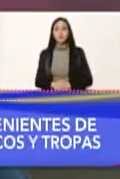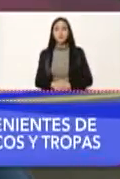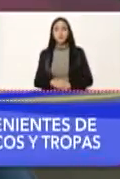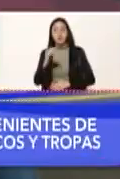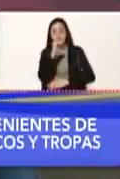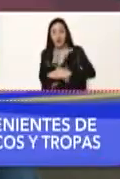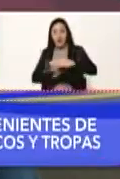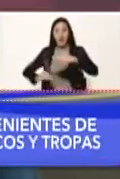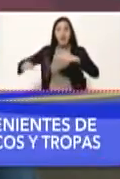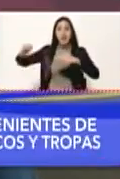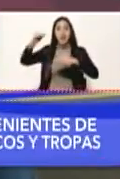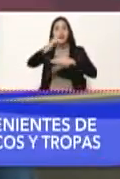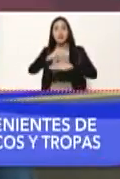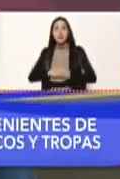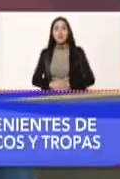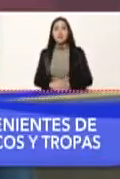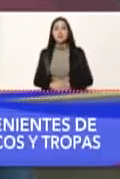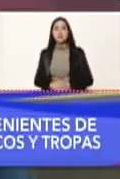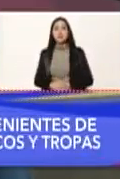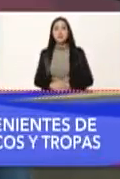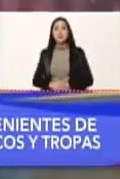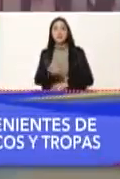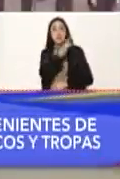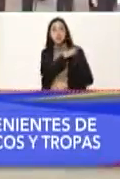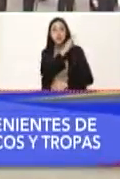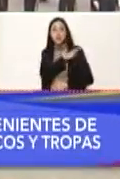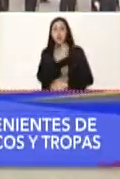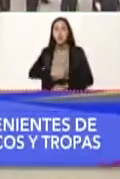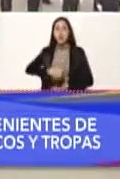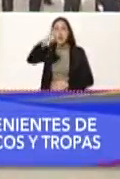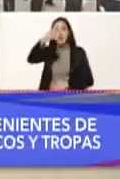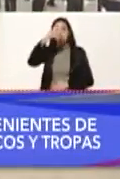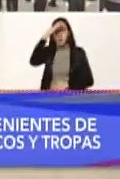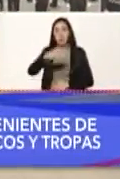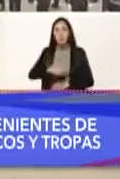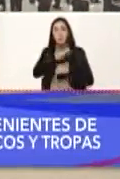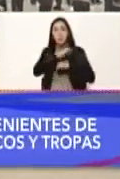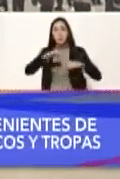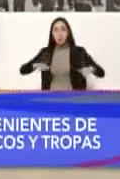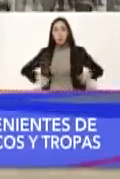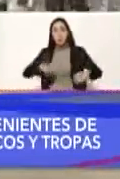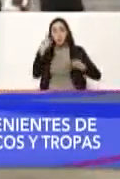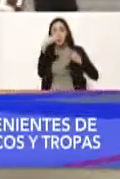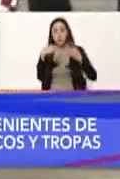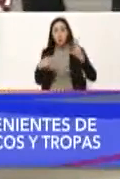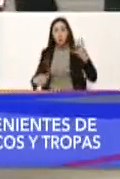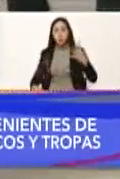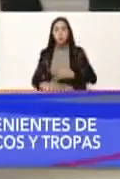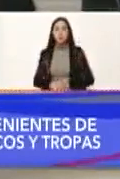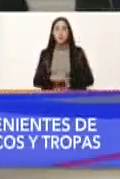ascienden al grado de tenientes y tenientes de corbeta